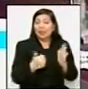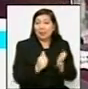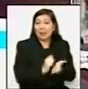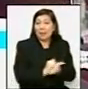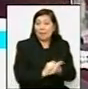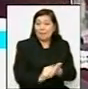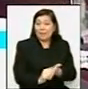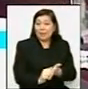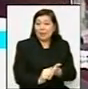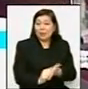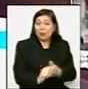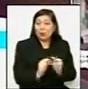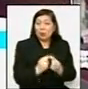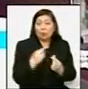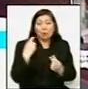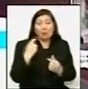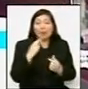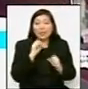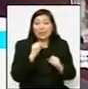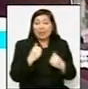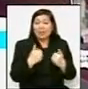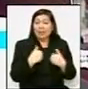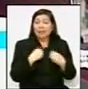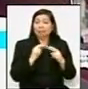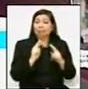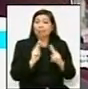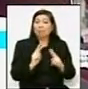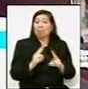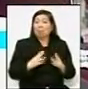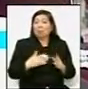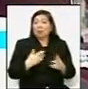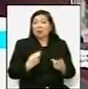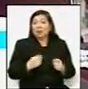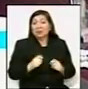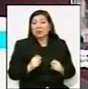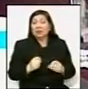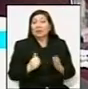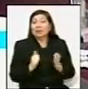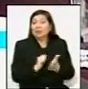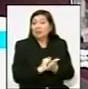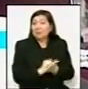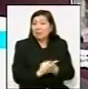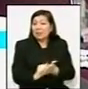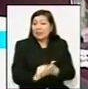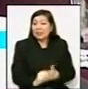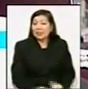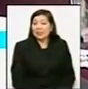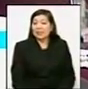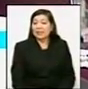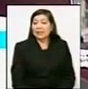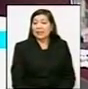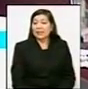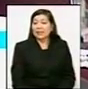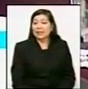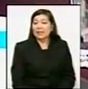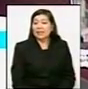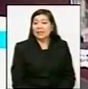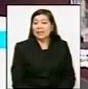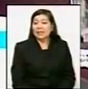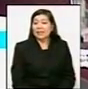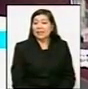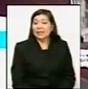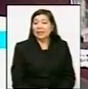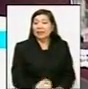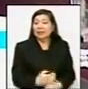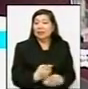6 meses, los partidos políticos, si tienen una observación, podrán subsanar, tienen 6 meses. Entonces creo, Presidenta, con